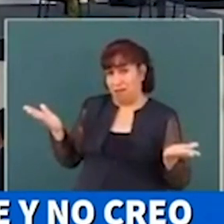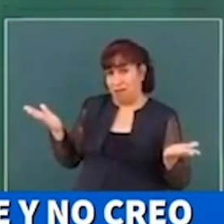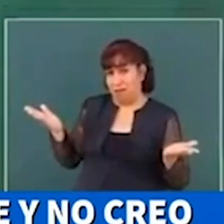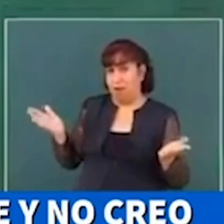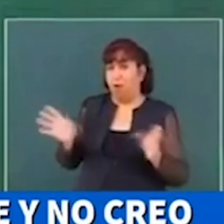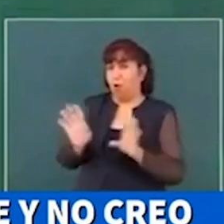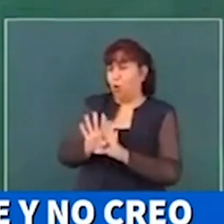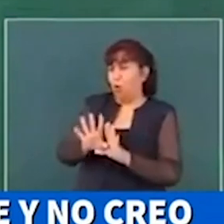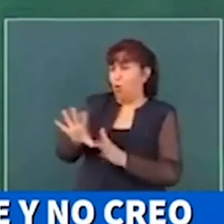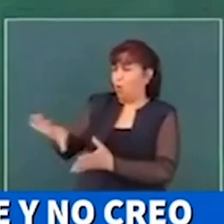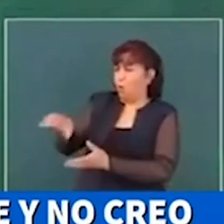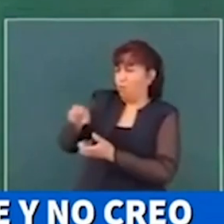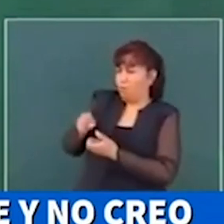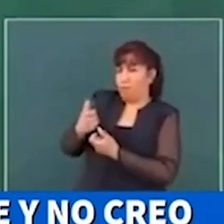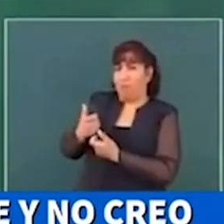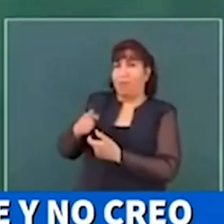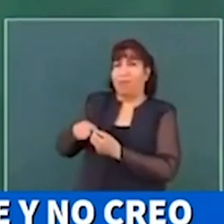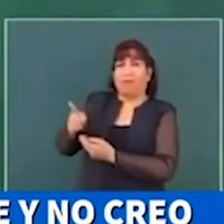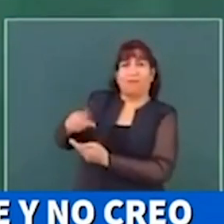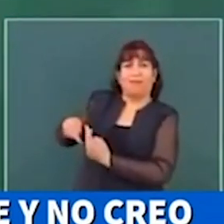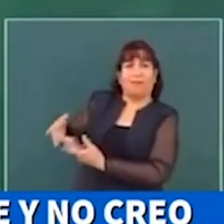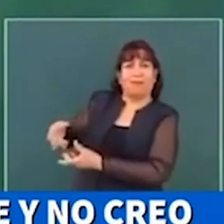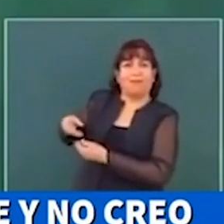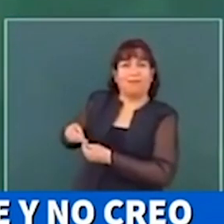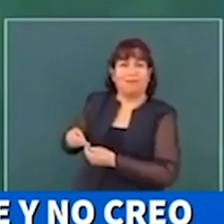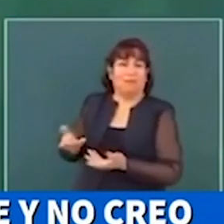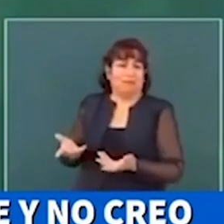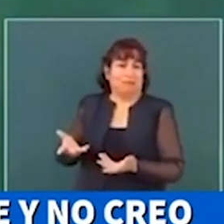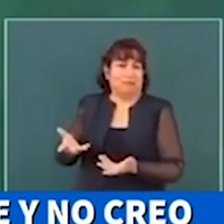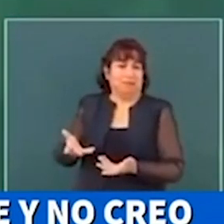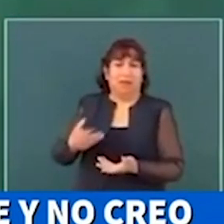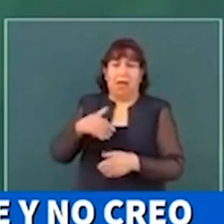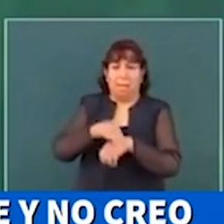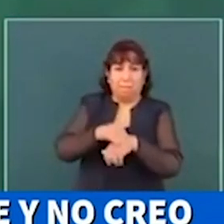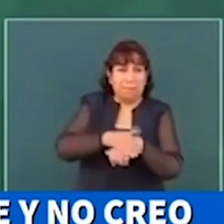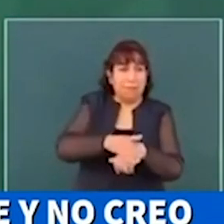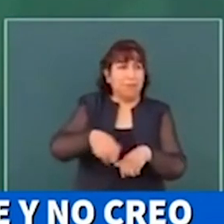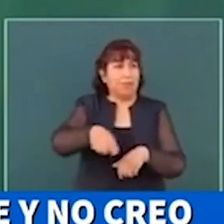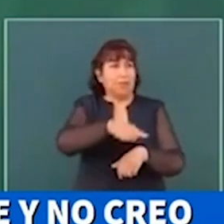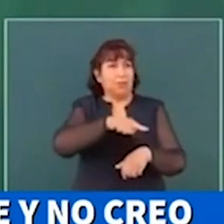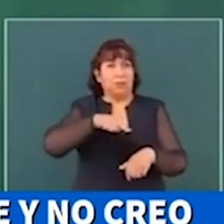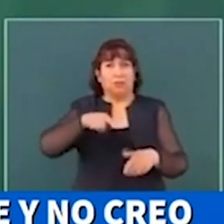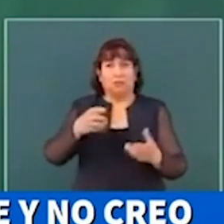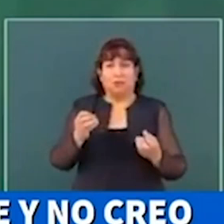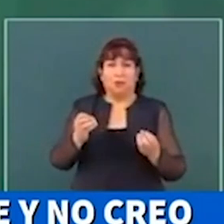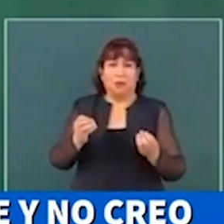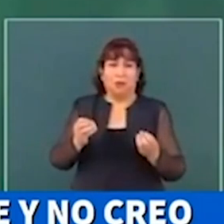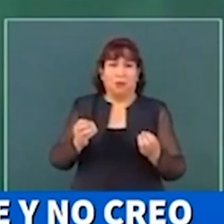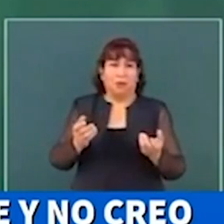¿Cómo lo obtenía? Él habla ayer de que amigos